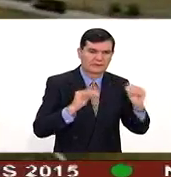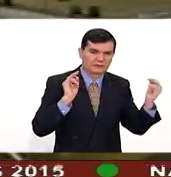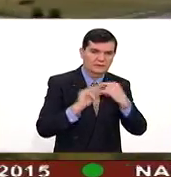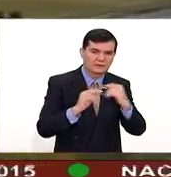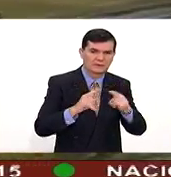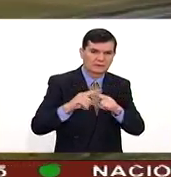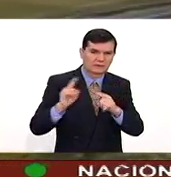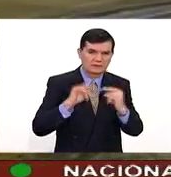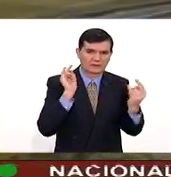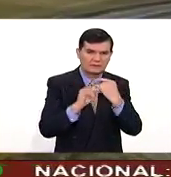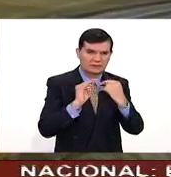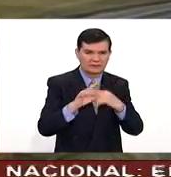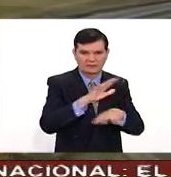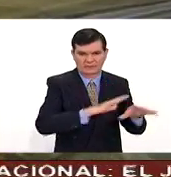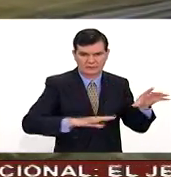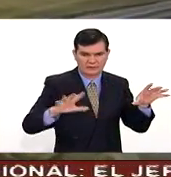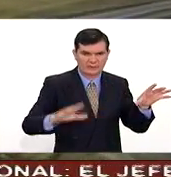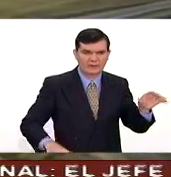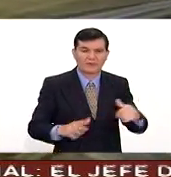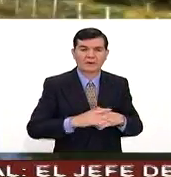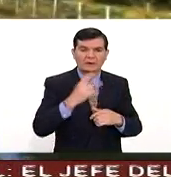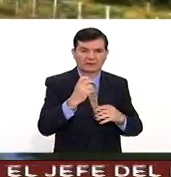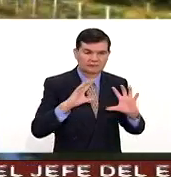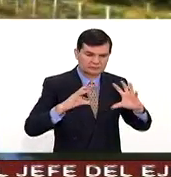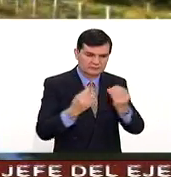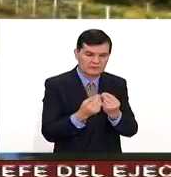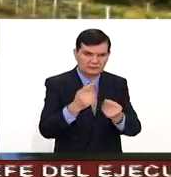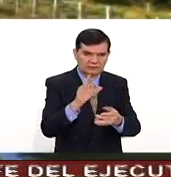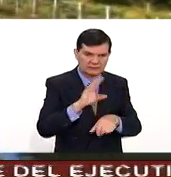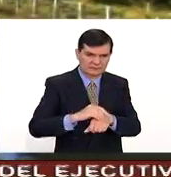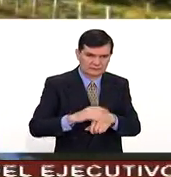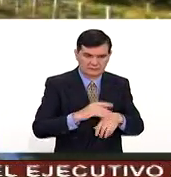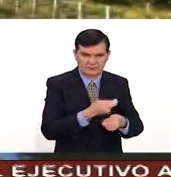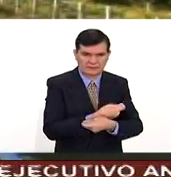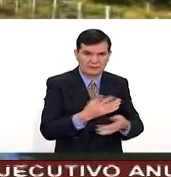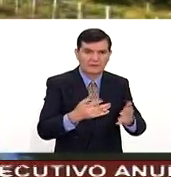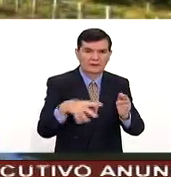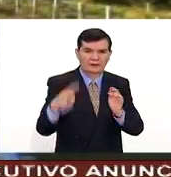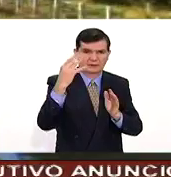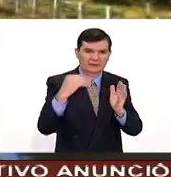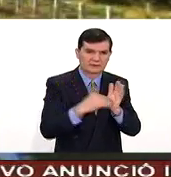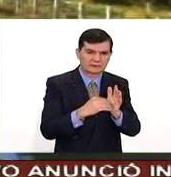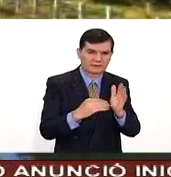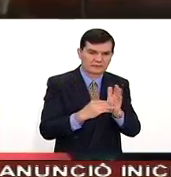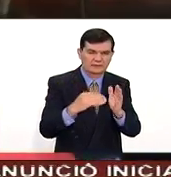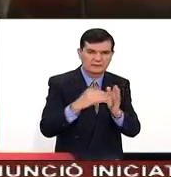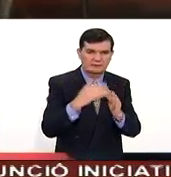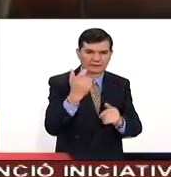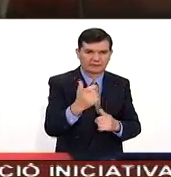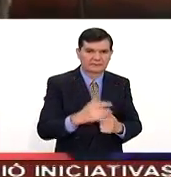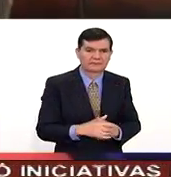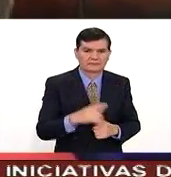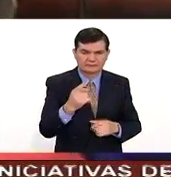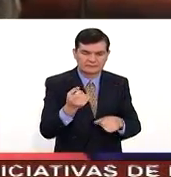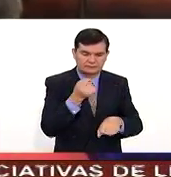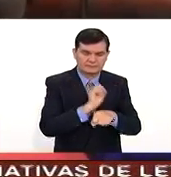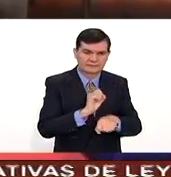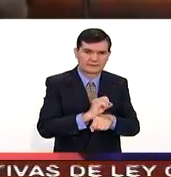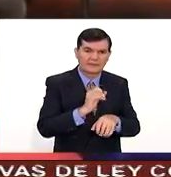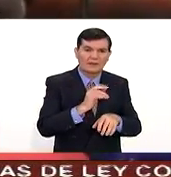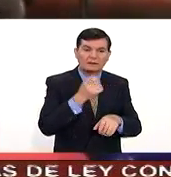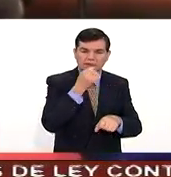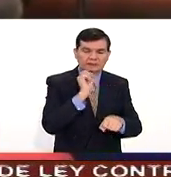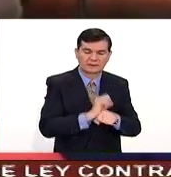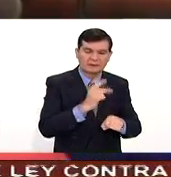infraestructura carretera en el país. El paquete de licitaciones es superior a los 14 mil millones de pesos. La subsecretaría